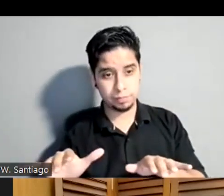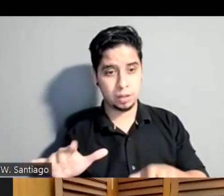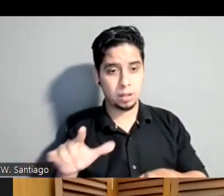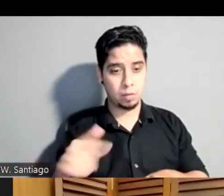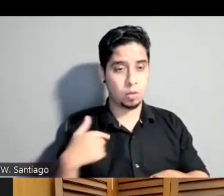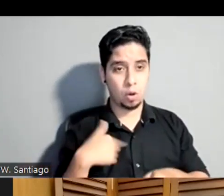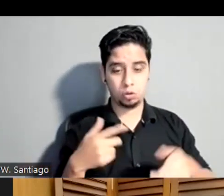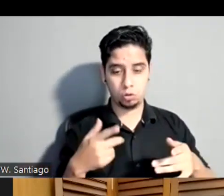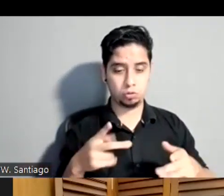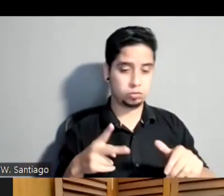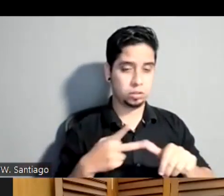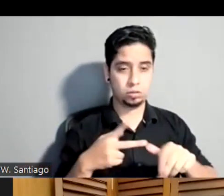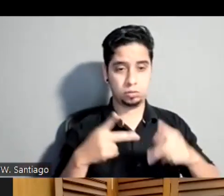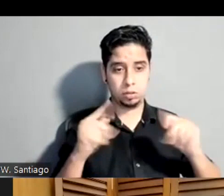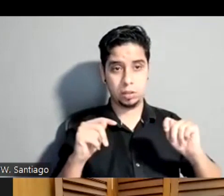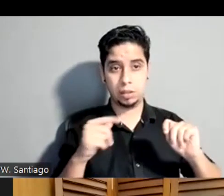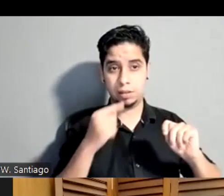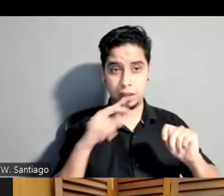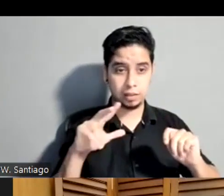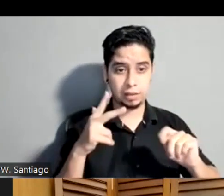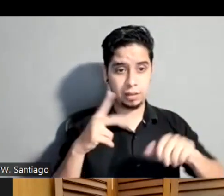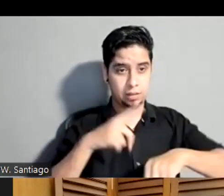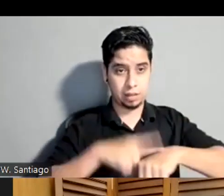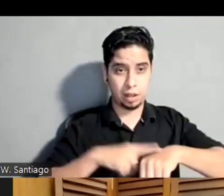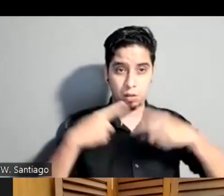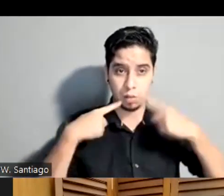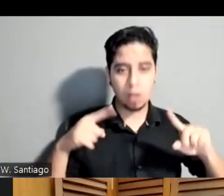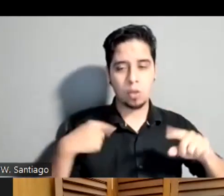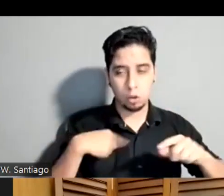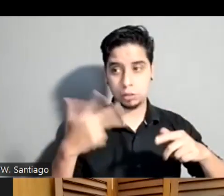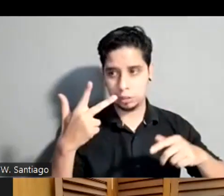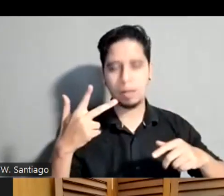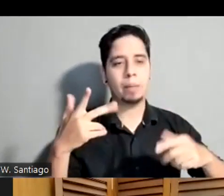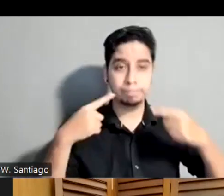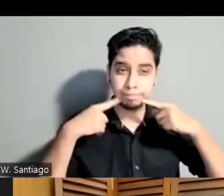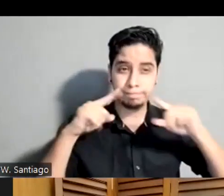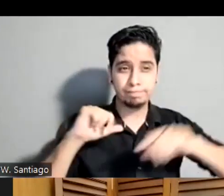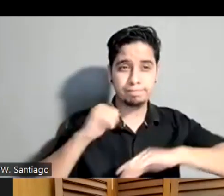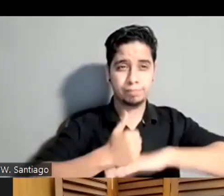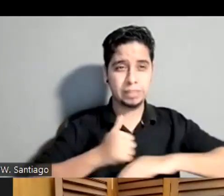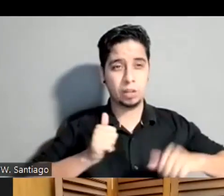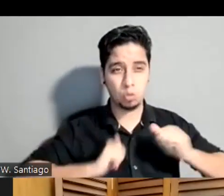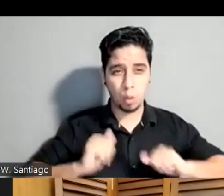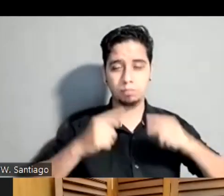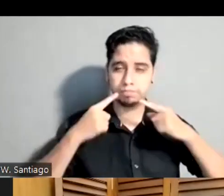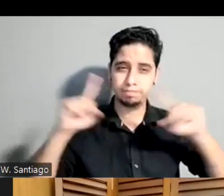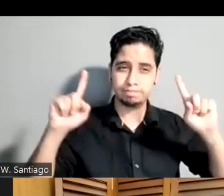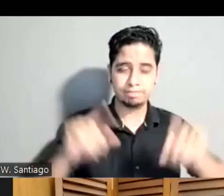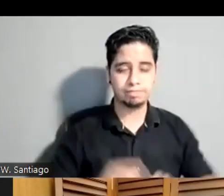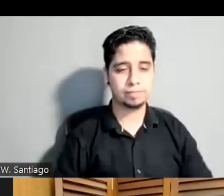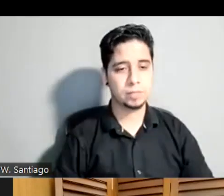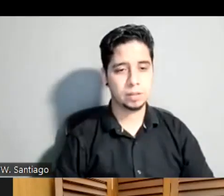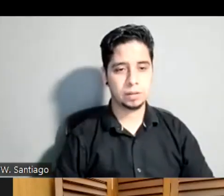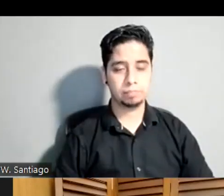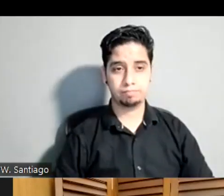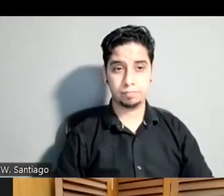segundo intento, y dicen que la tercera es la vencida, y esta pues, no funcionó. Esta fue la tercera, sí. Sí. Es lamentable